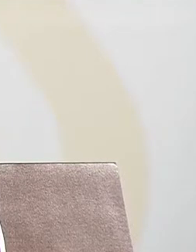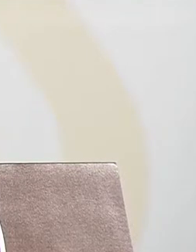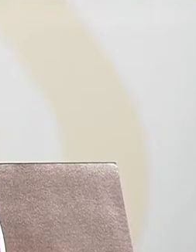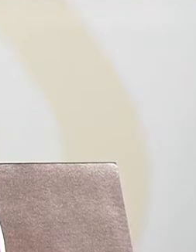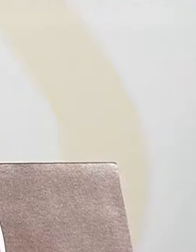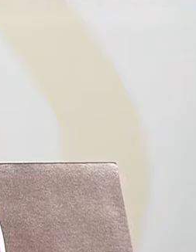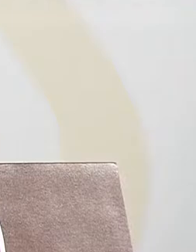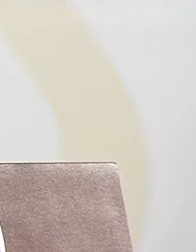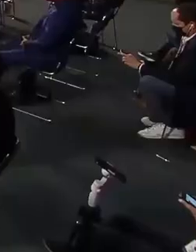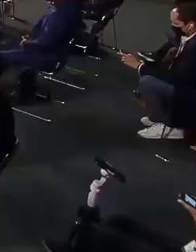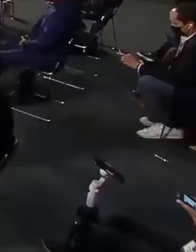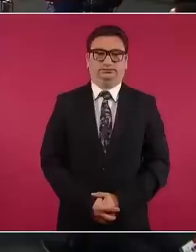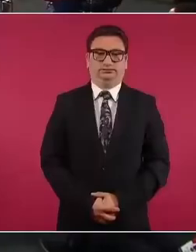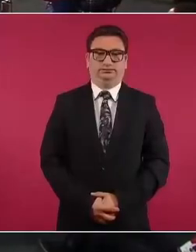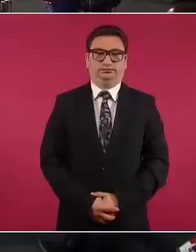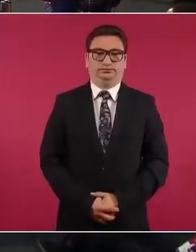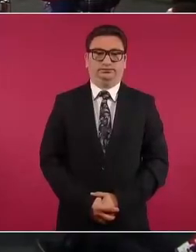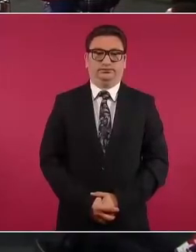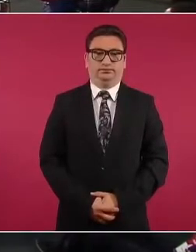pero